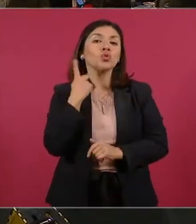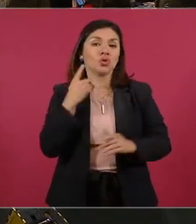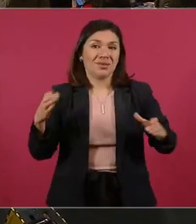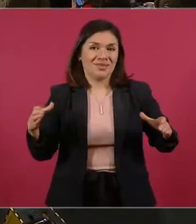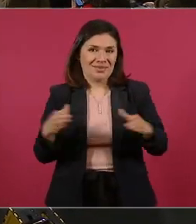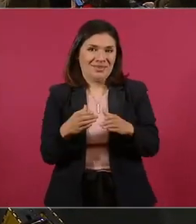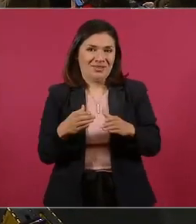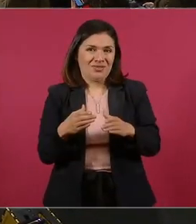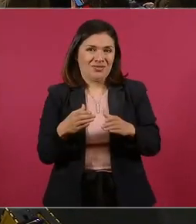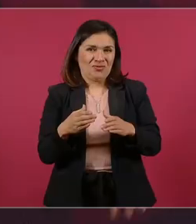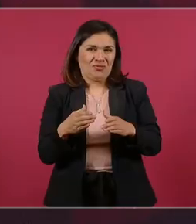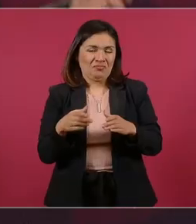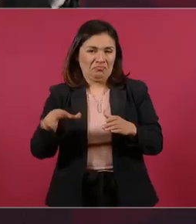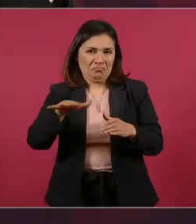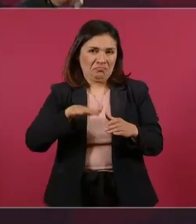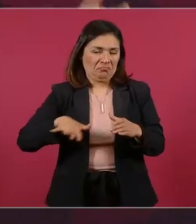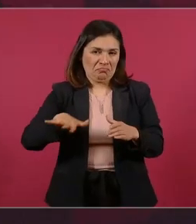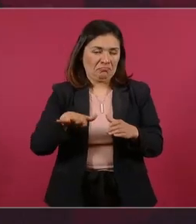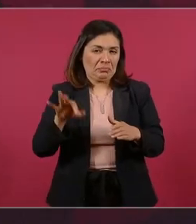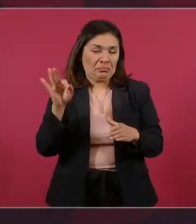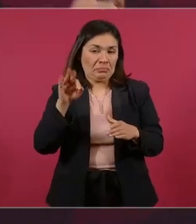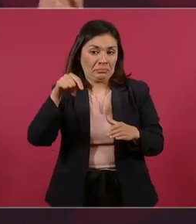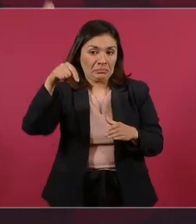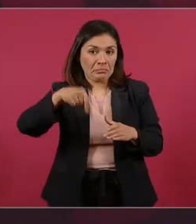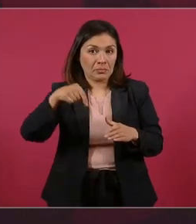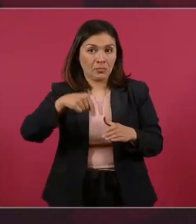si uno de los agrupamientos políticos